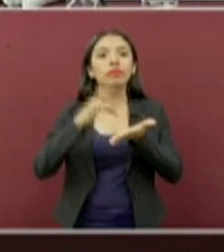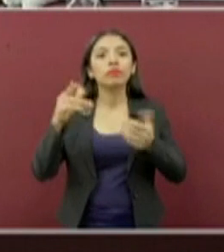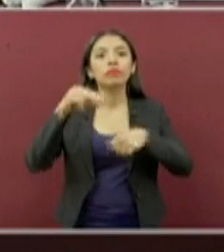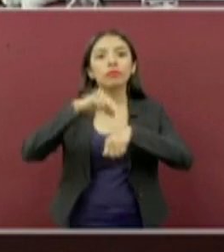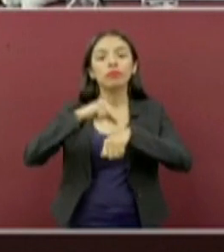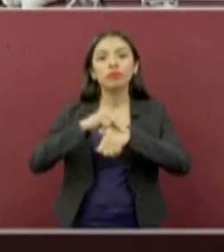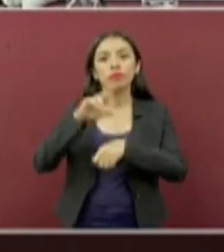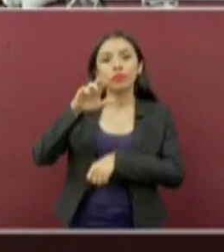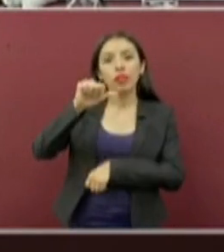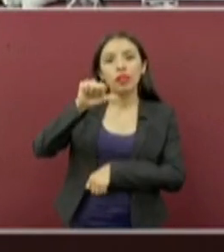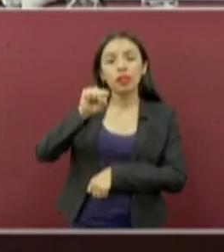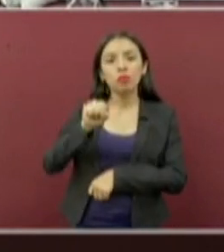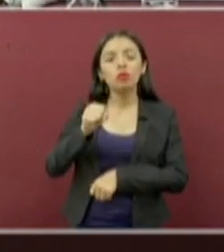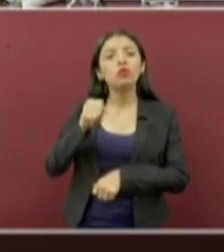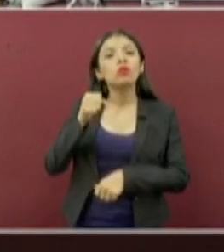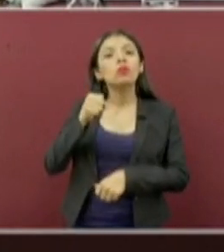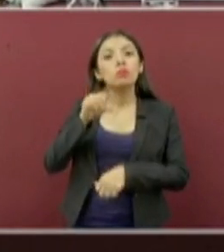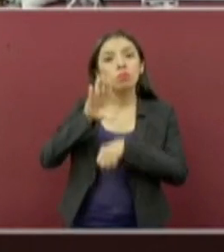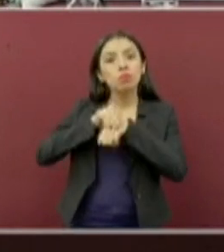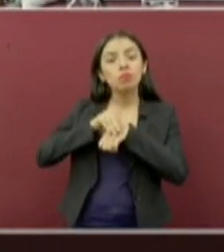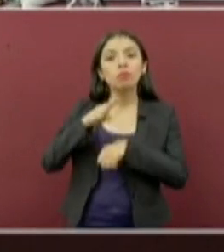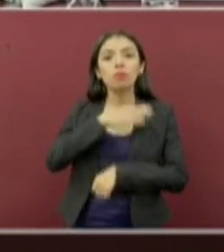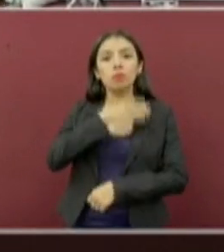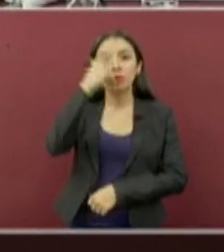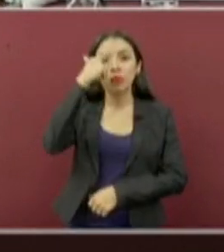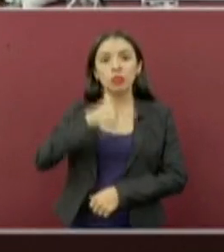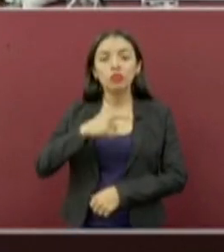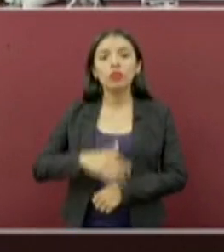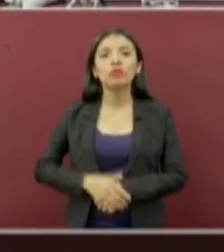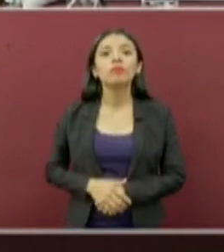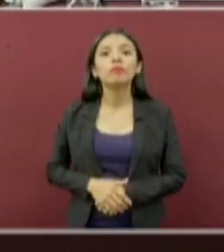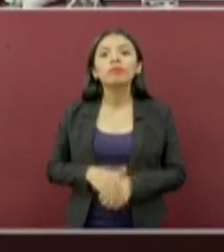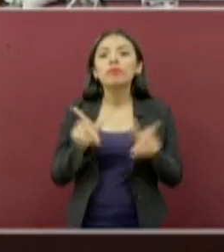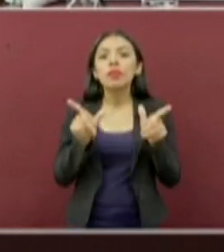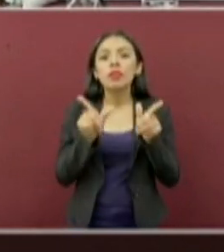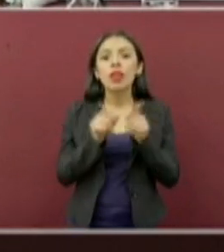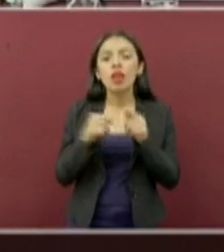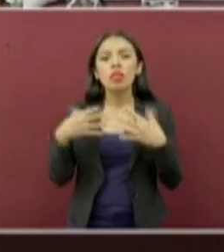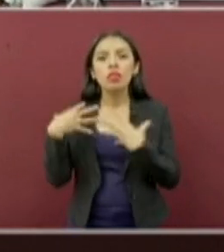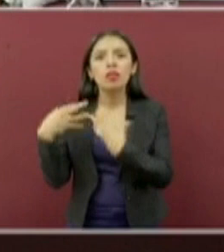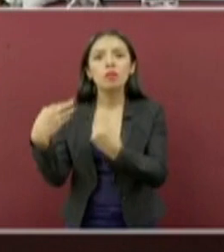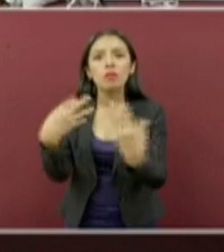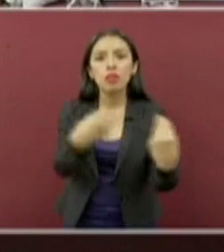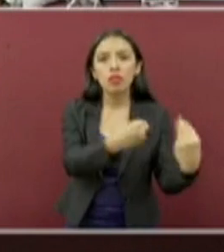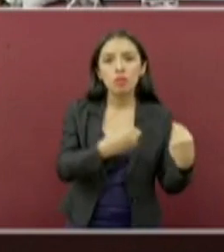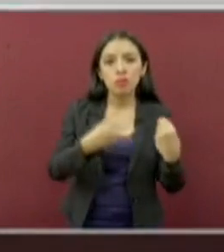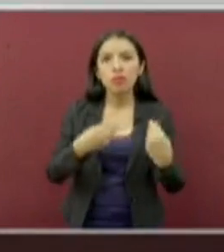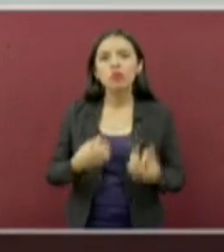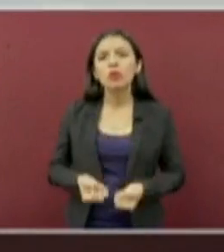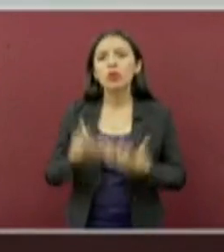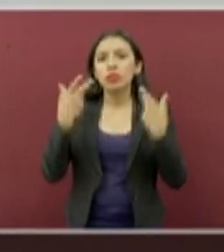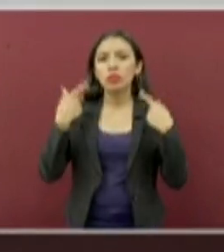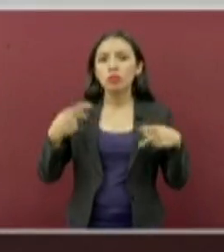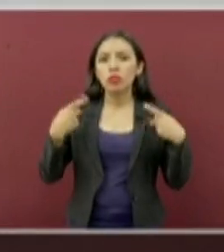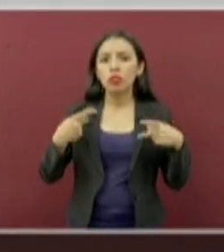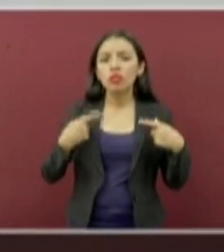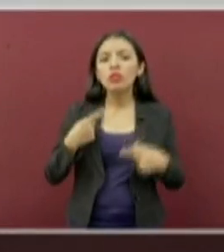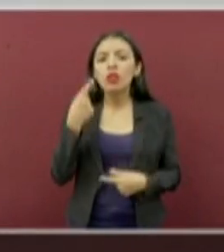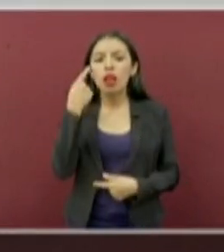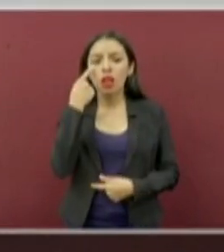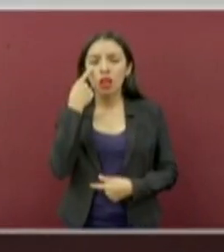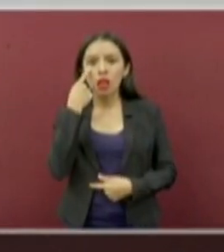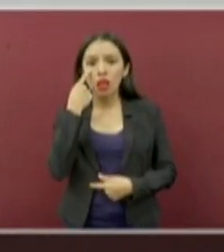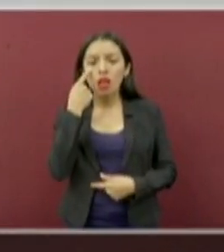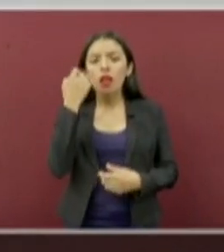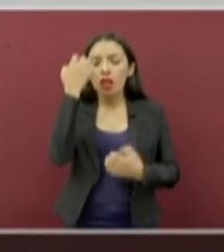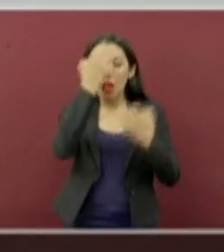su permiso. Muy buenas noches. En el resumen de la situación de la pandemia en el estado, observamos